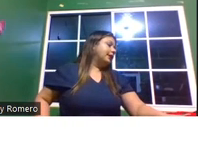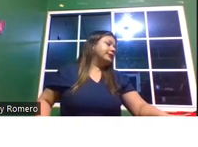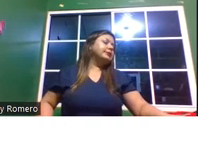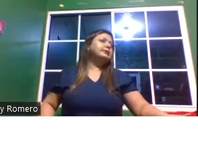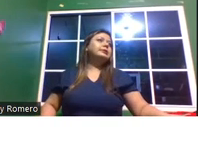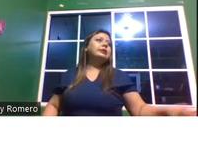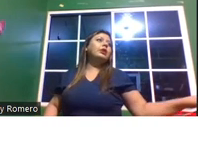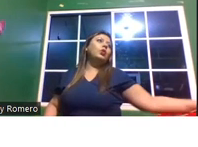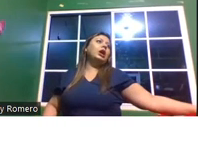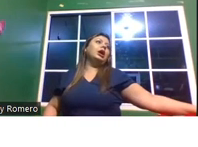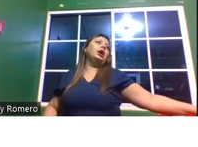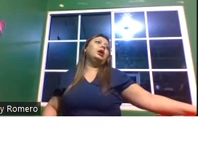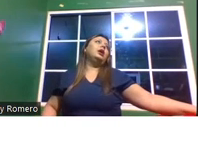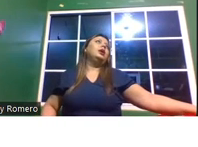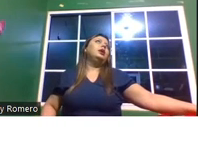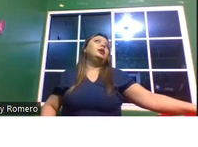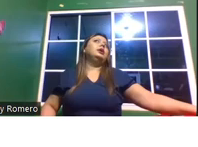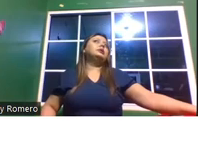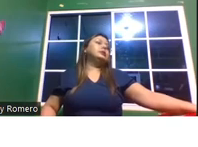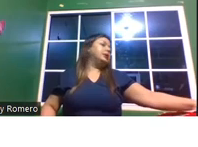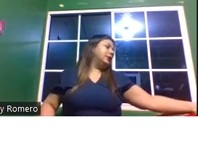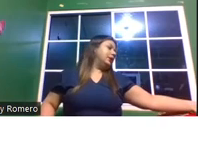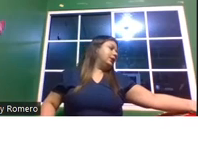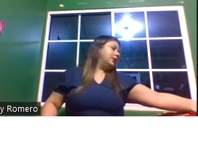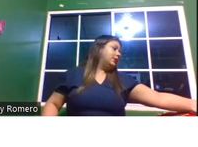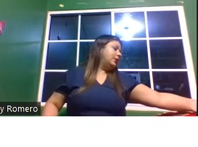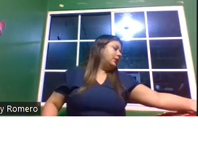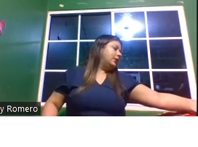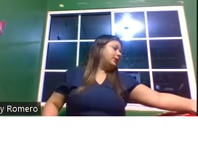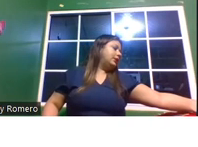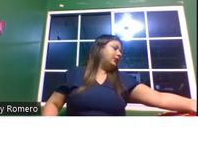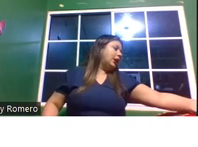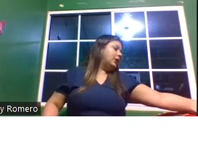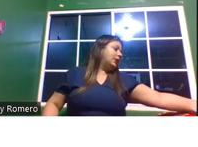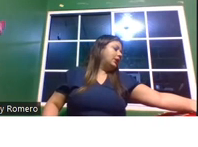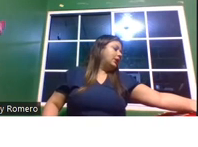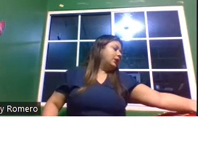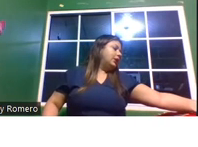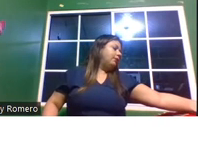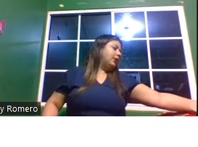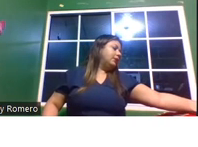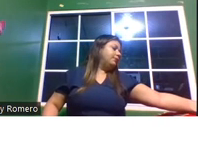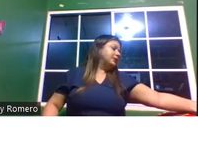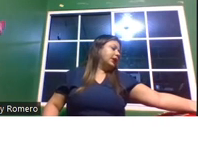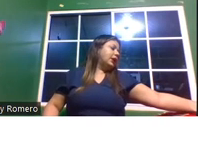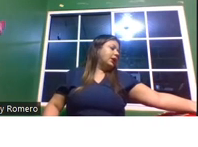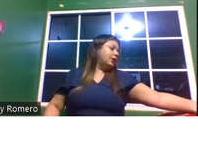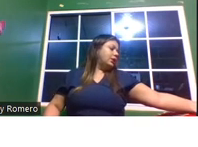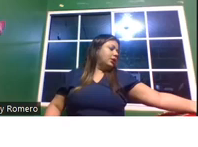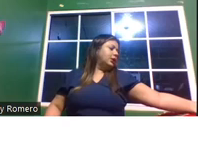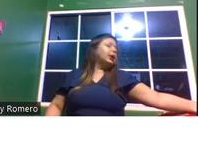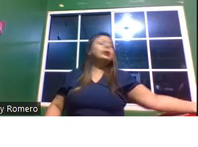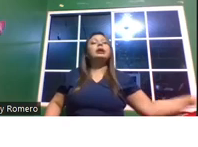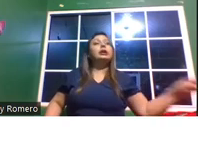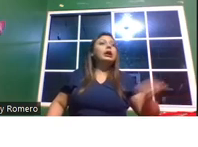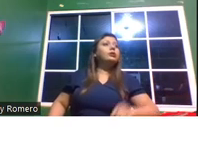del manejo que utilicé. Porque si yo obtuve un dato que vendí 50 el mes de septiembre, pero